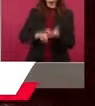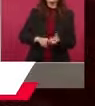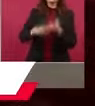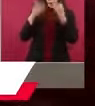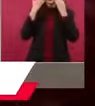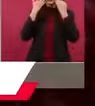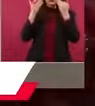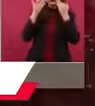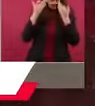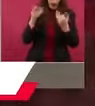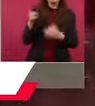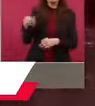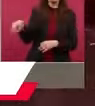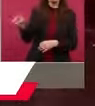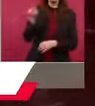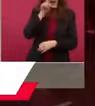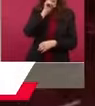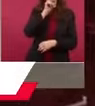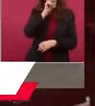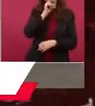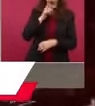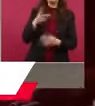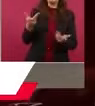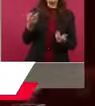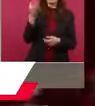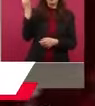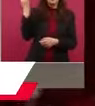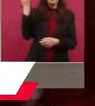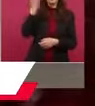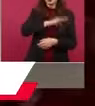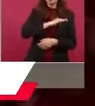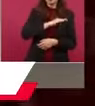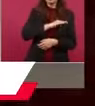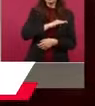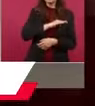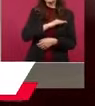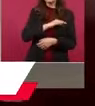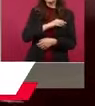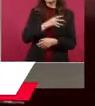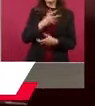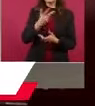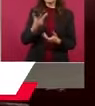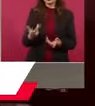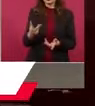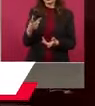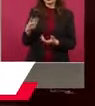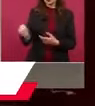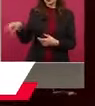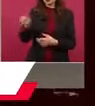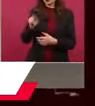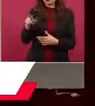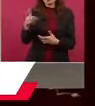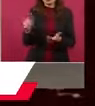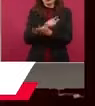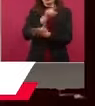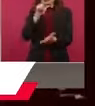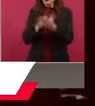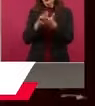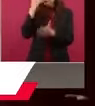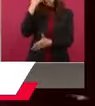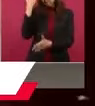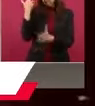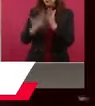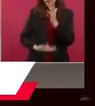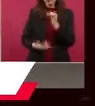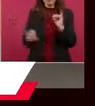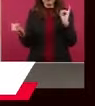tema. ¿Cuál sería la excusa de que no lo hicieran así? De que jueces, magistrados que son autónomos, y en todo